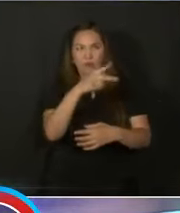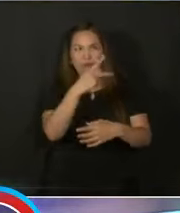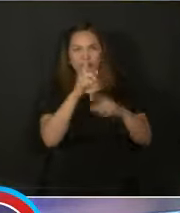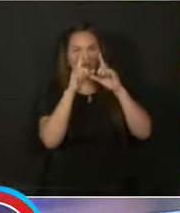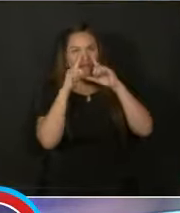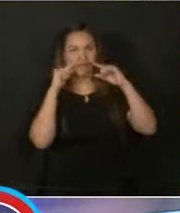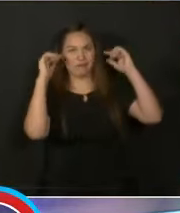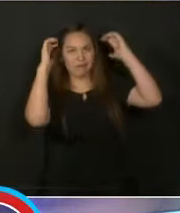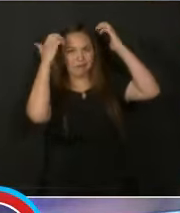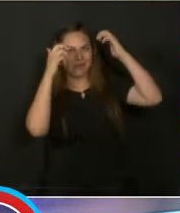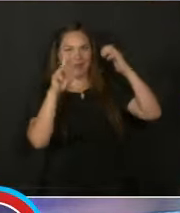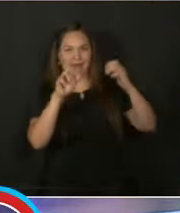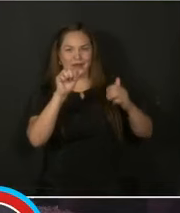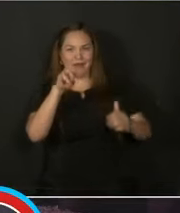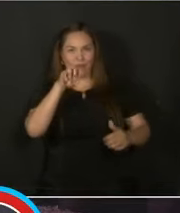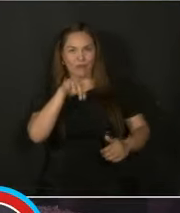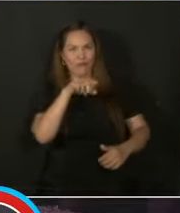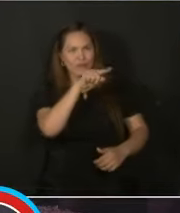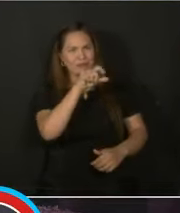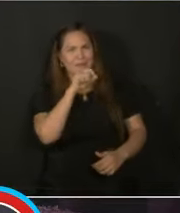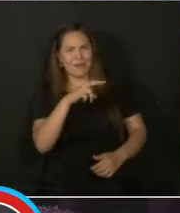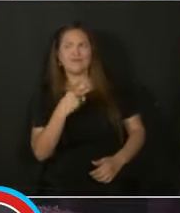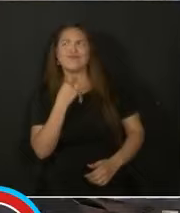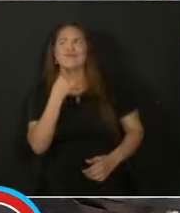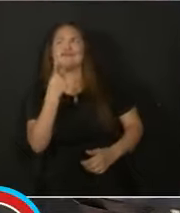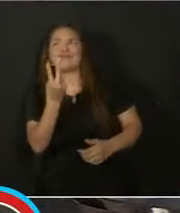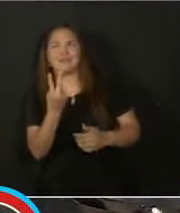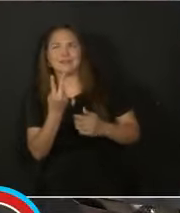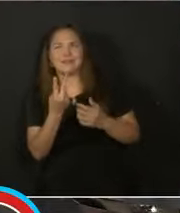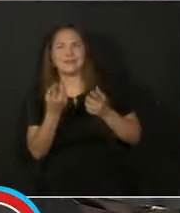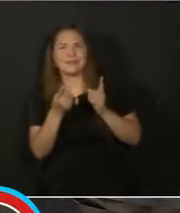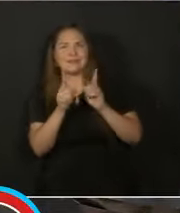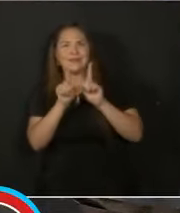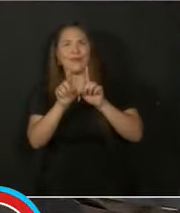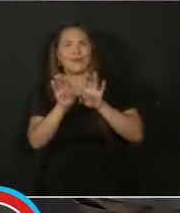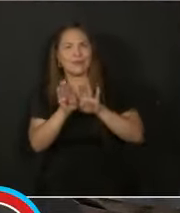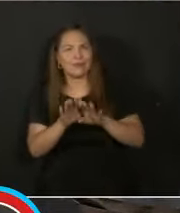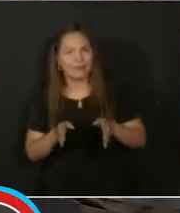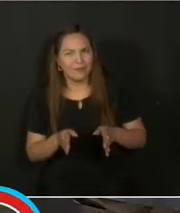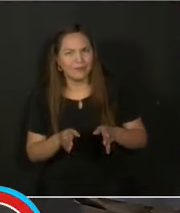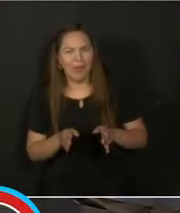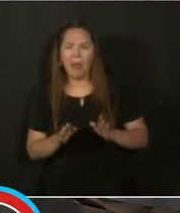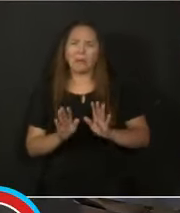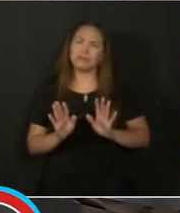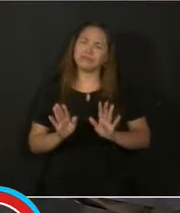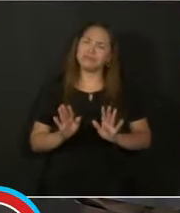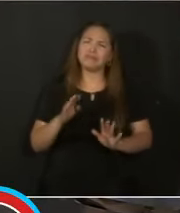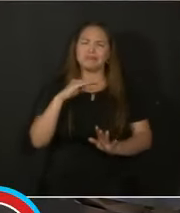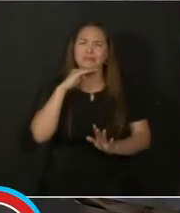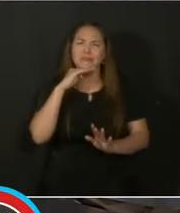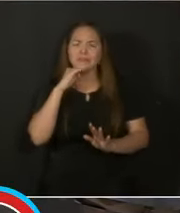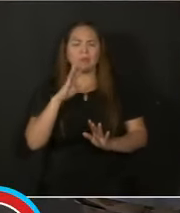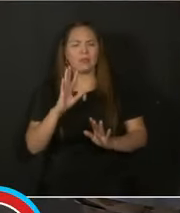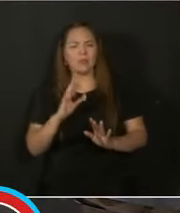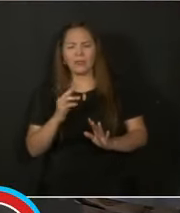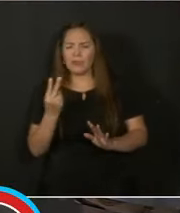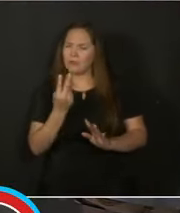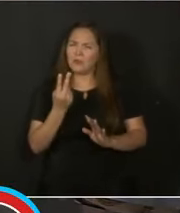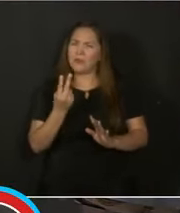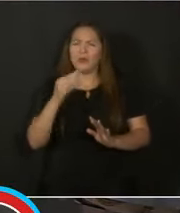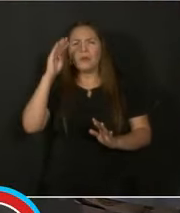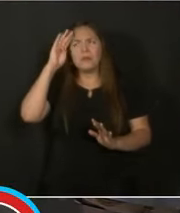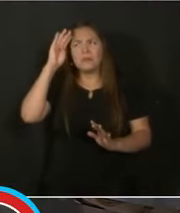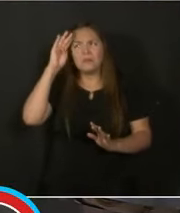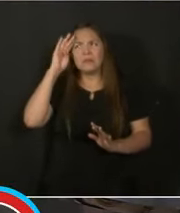cantaba pero usted era la voz que también la hacía sonar nunca nunca nunca lo tuve en cuenta es capaz